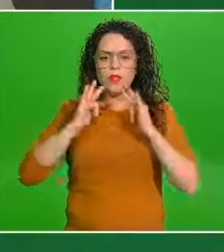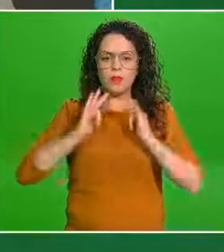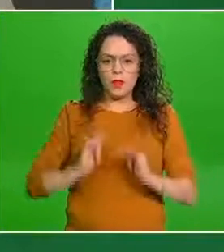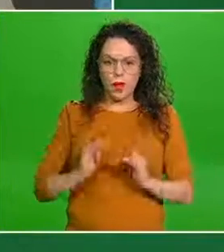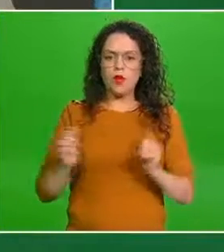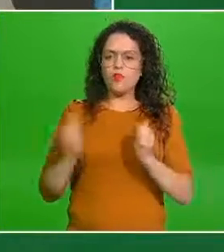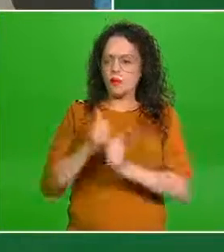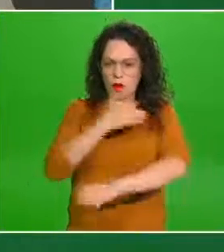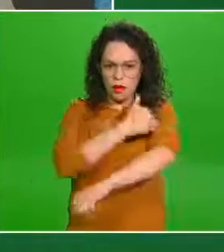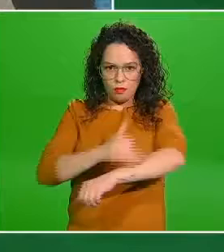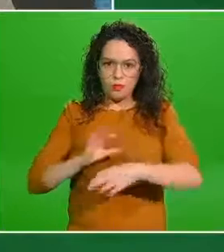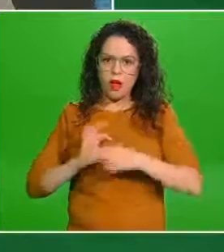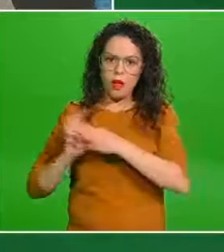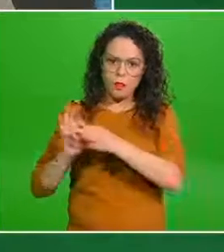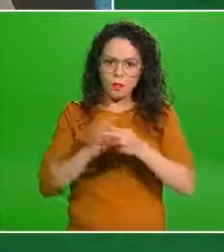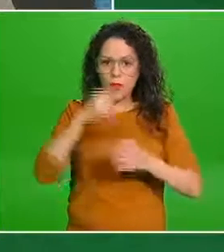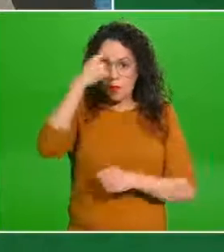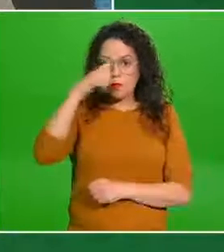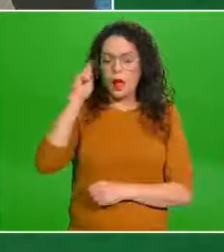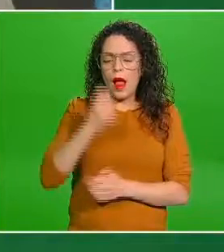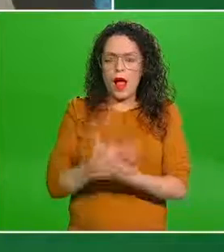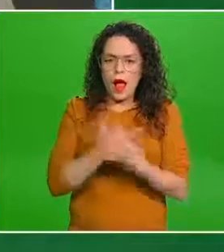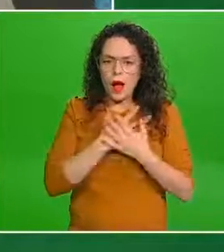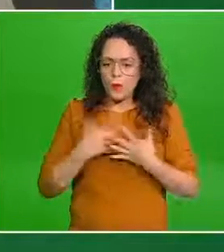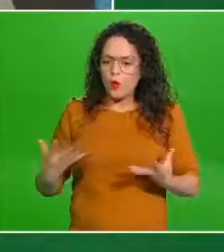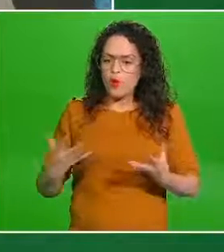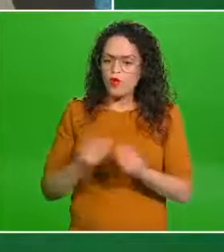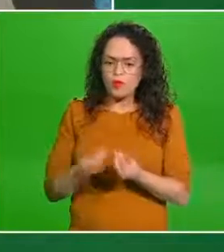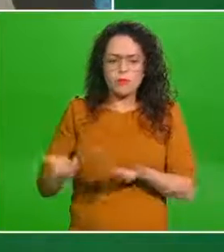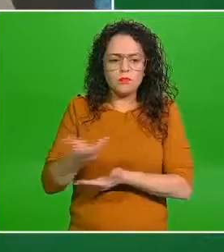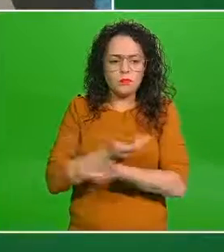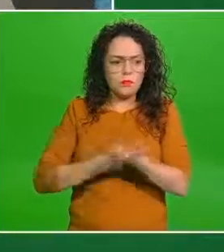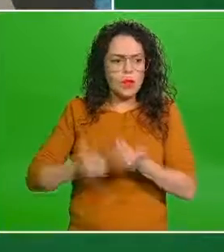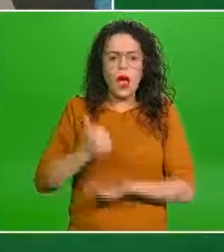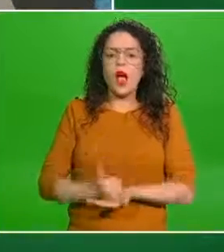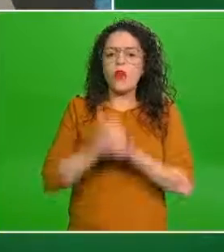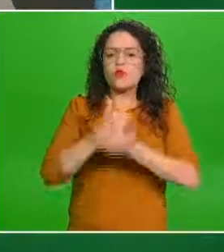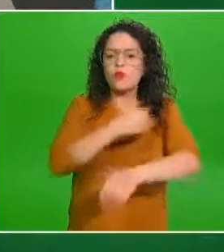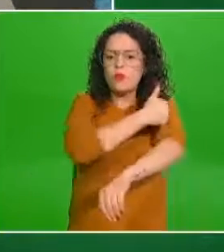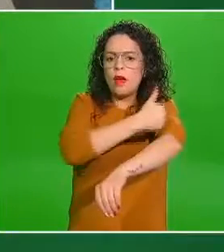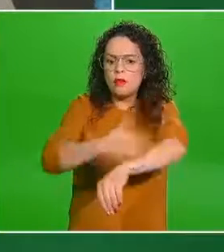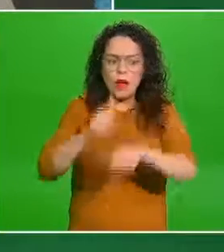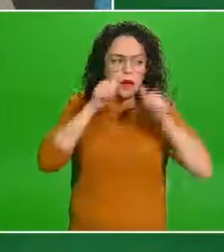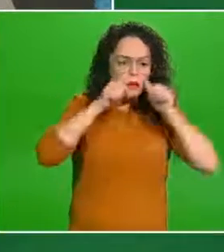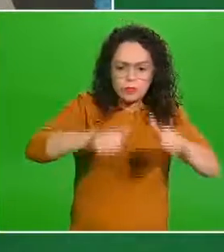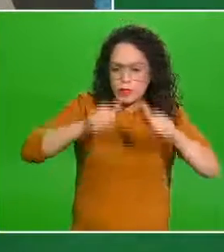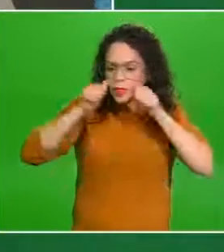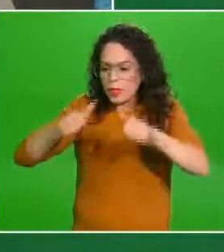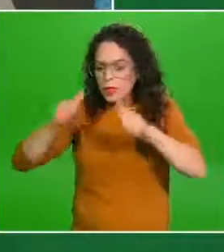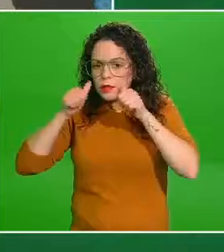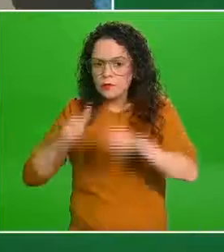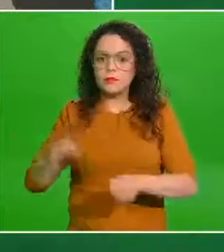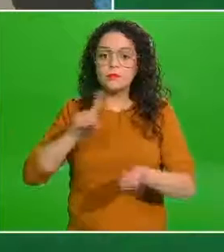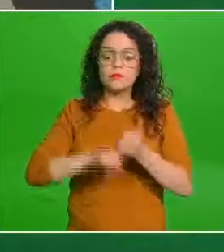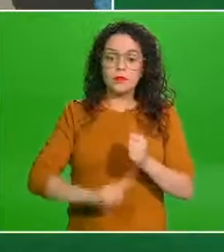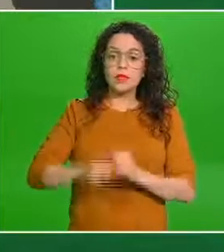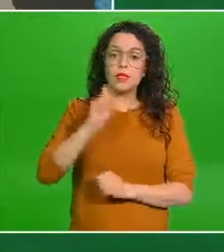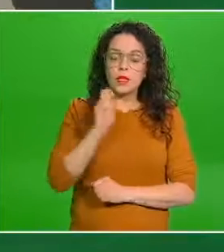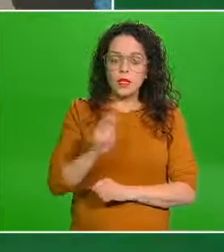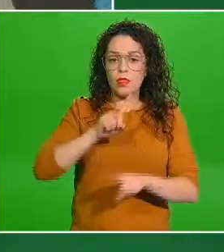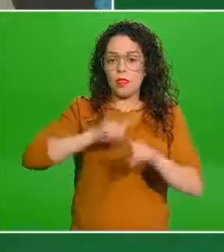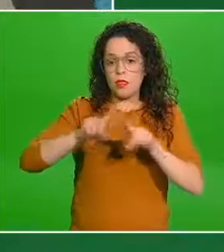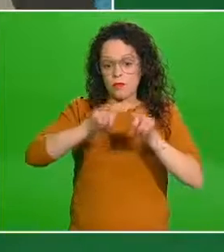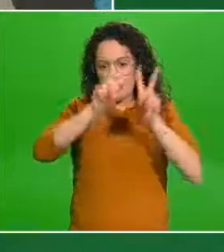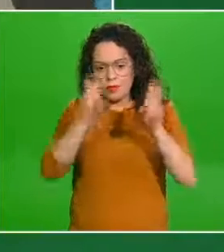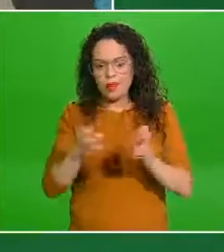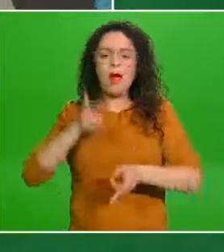el amor, la convivencia, sirviendo y atendiéndose entre todos los miembros de la familia, promoviendo la conversación de diferentes